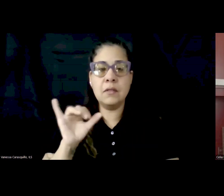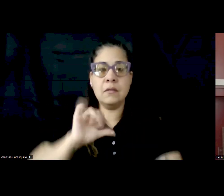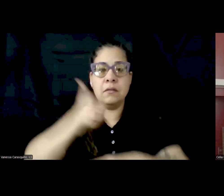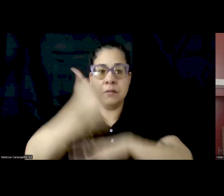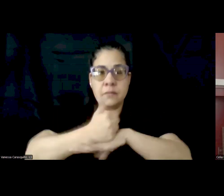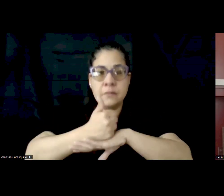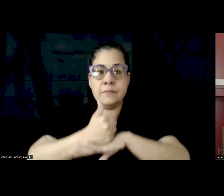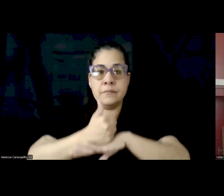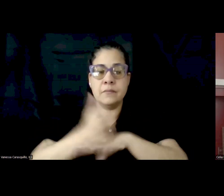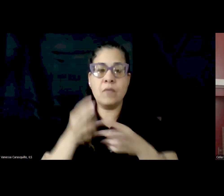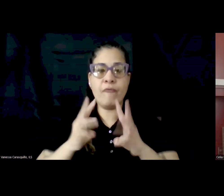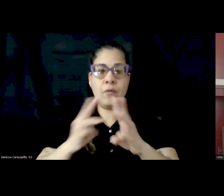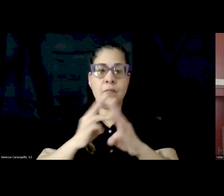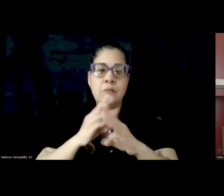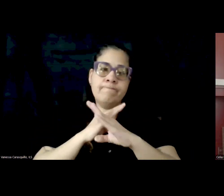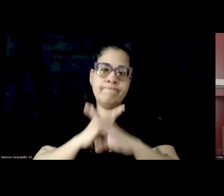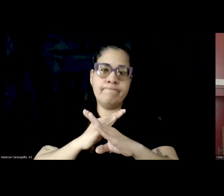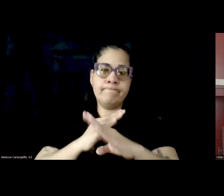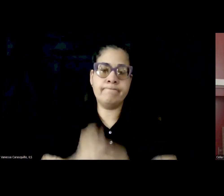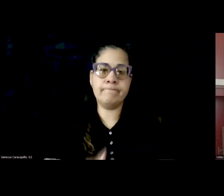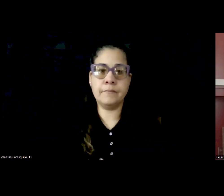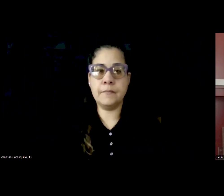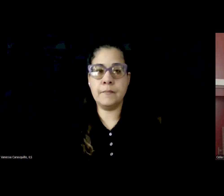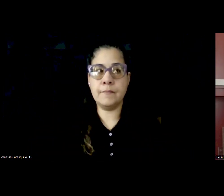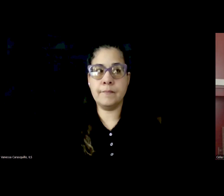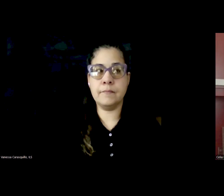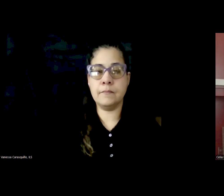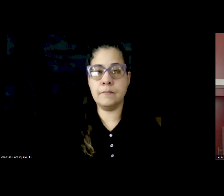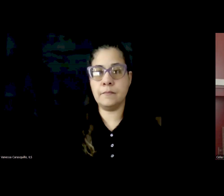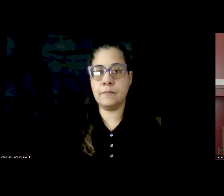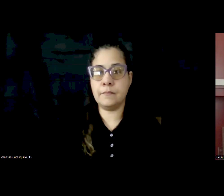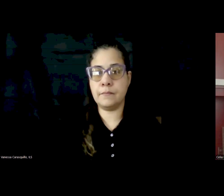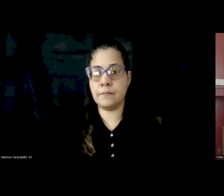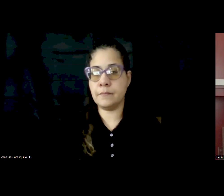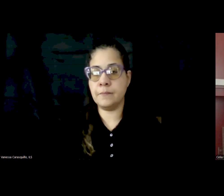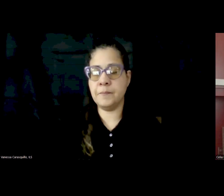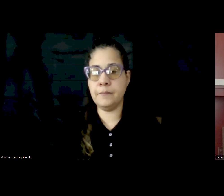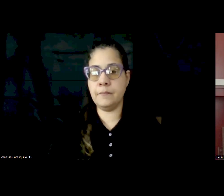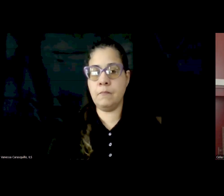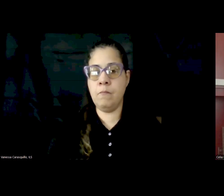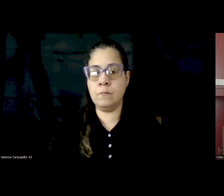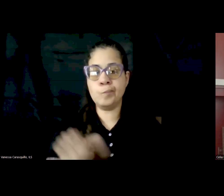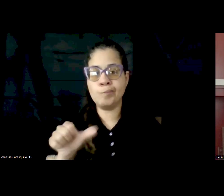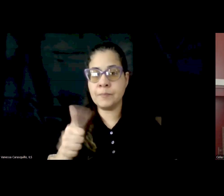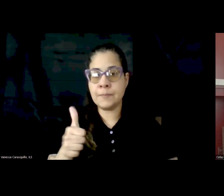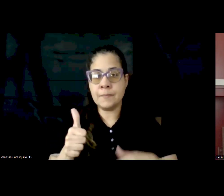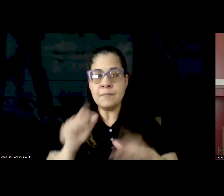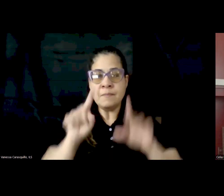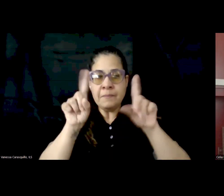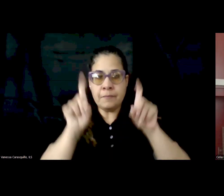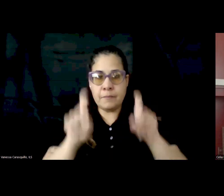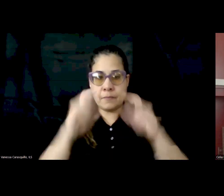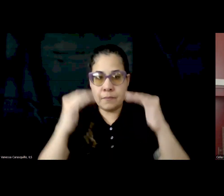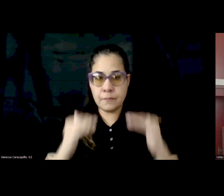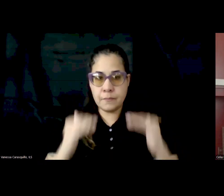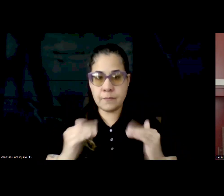de prevención. La otra pregunta de la doctora